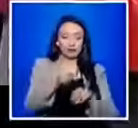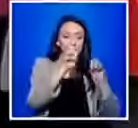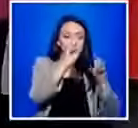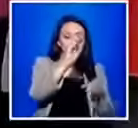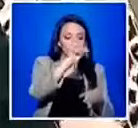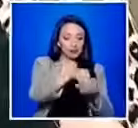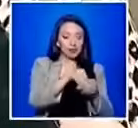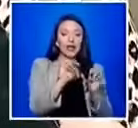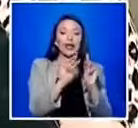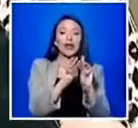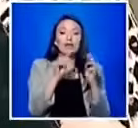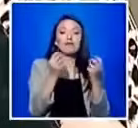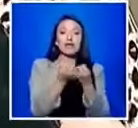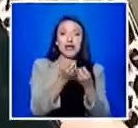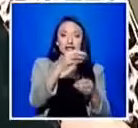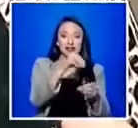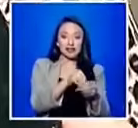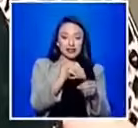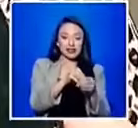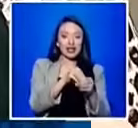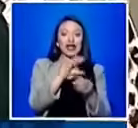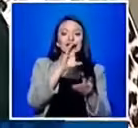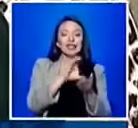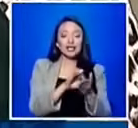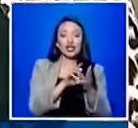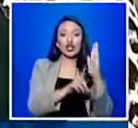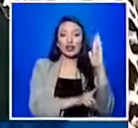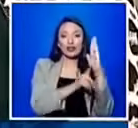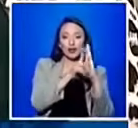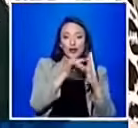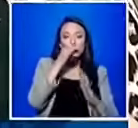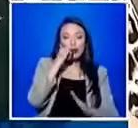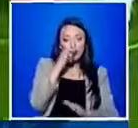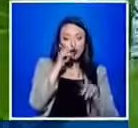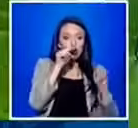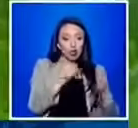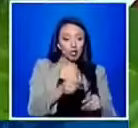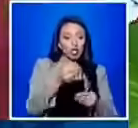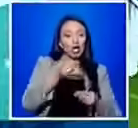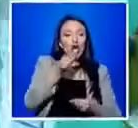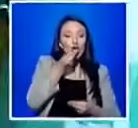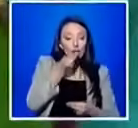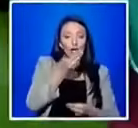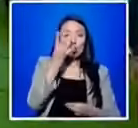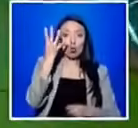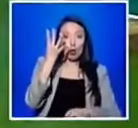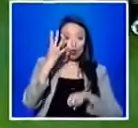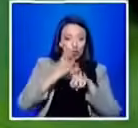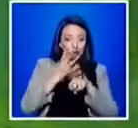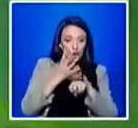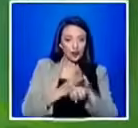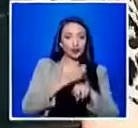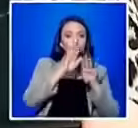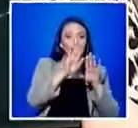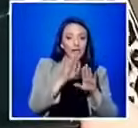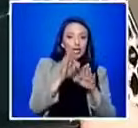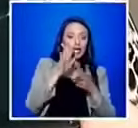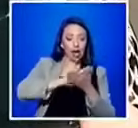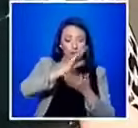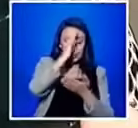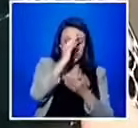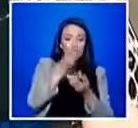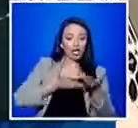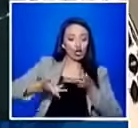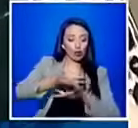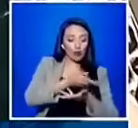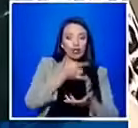en los programas del MIES, que es el Centro de Desarrollo Infantil, el CDI. Aquí ella va a estar cuidada, va a desarrollar sus habilidades y capacidades